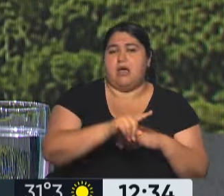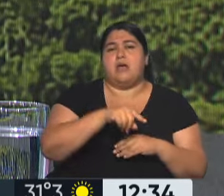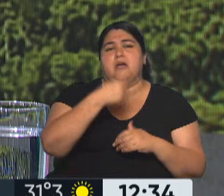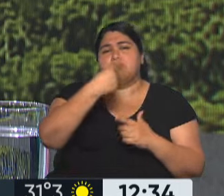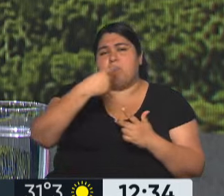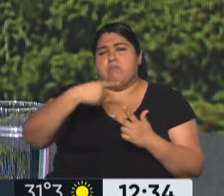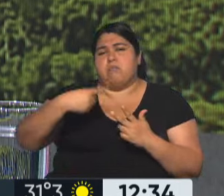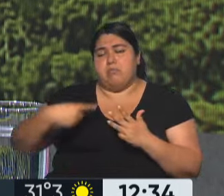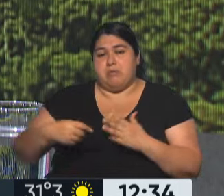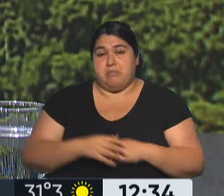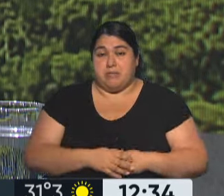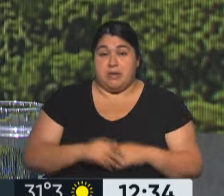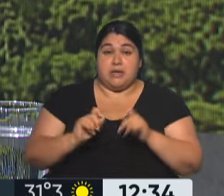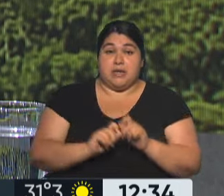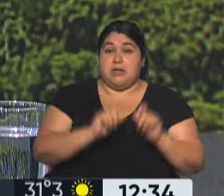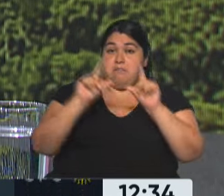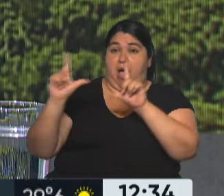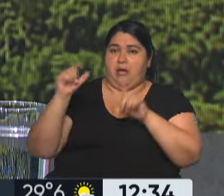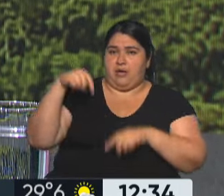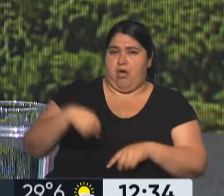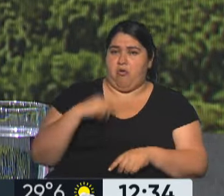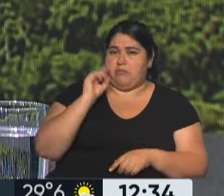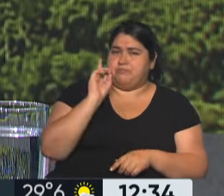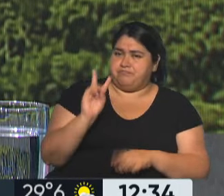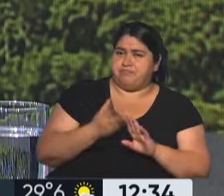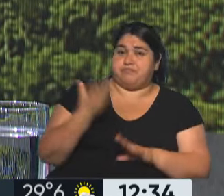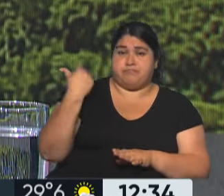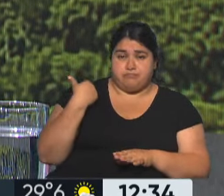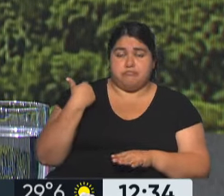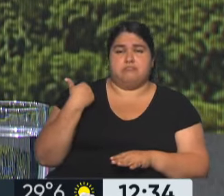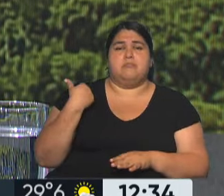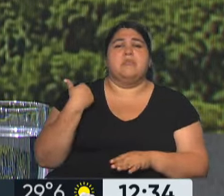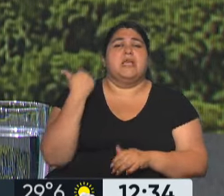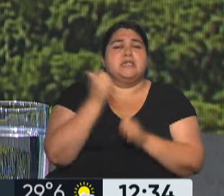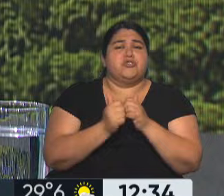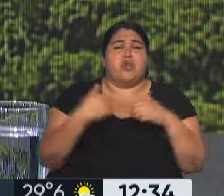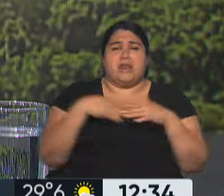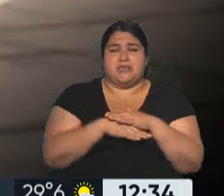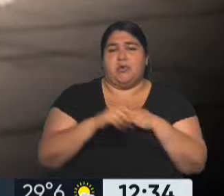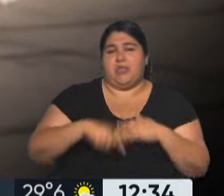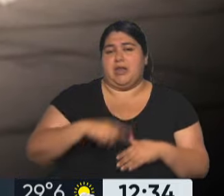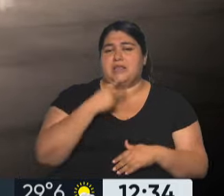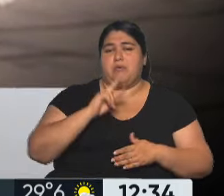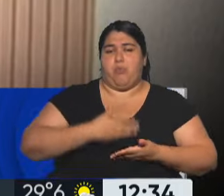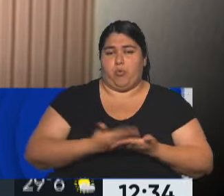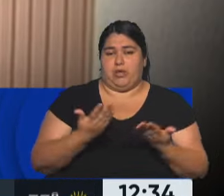debate. Estas son imágenes y parte de lo que sucedió con el archivo de la televisión pública.